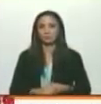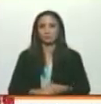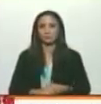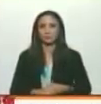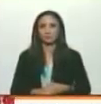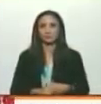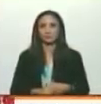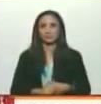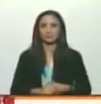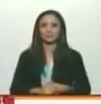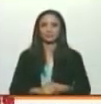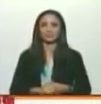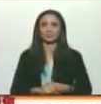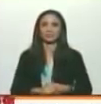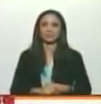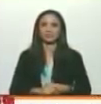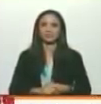acaso.